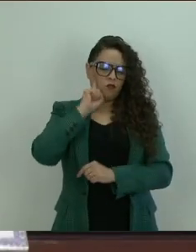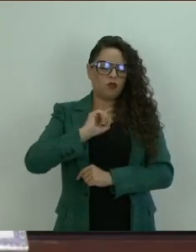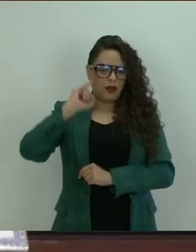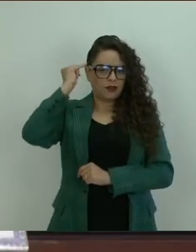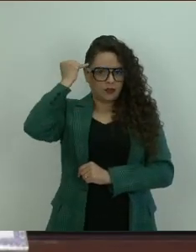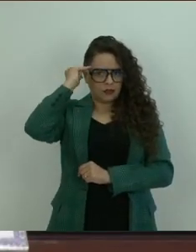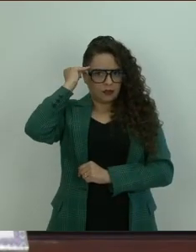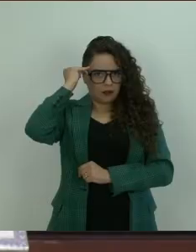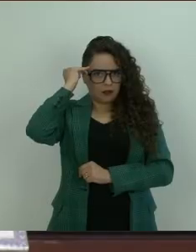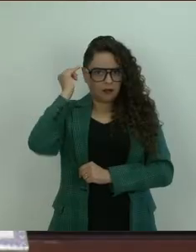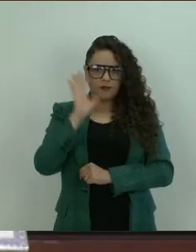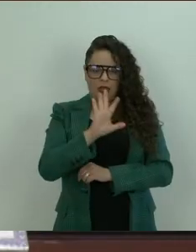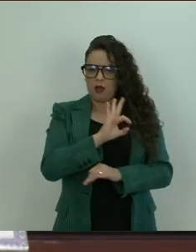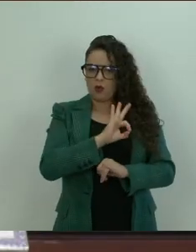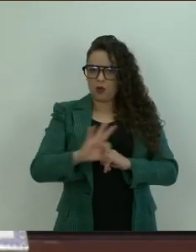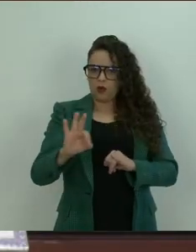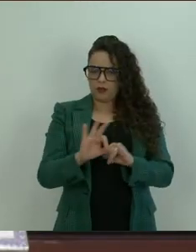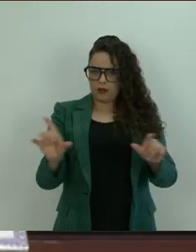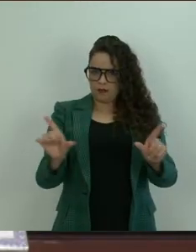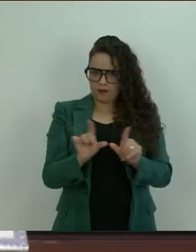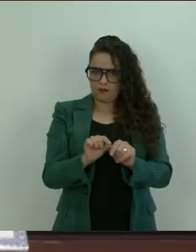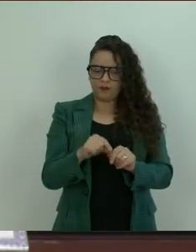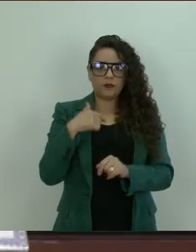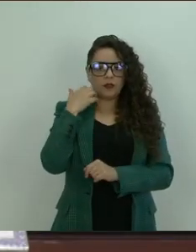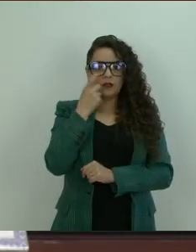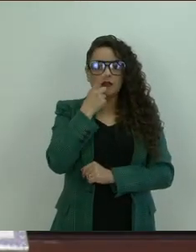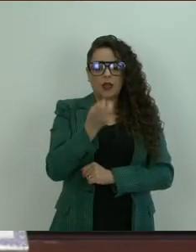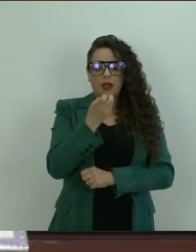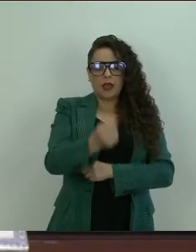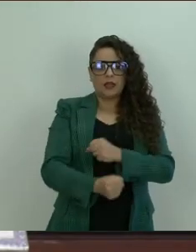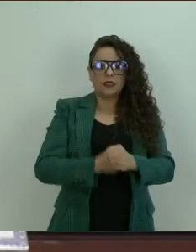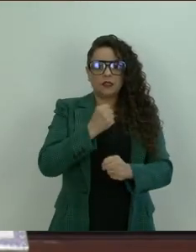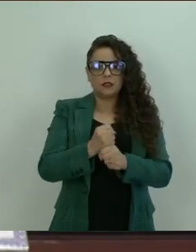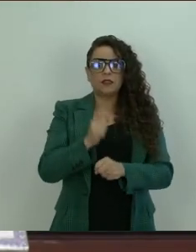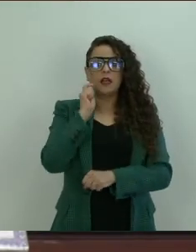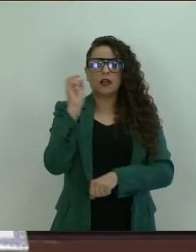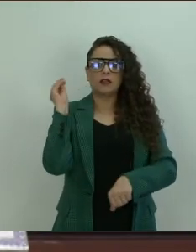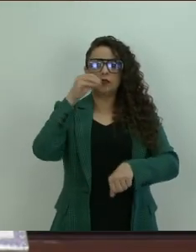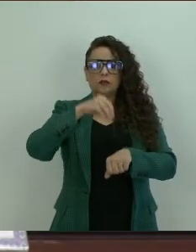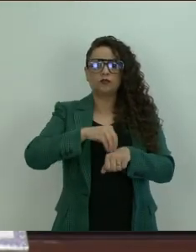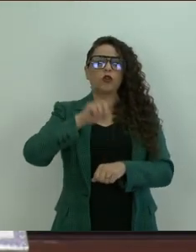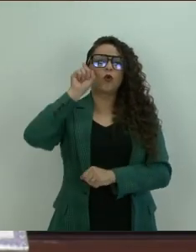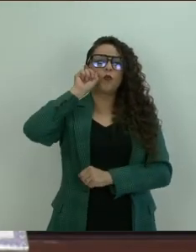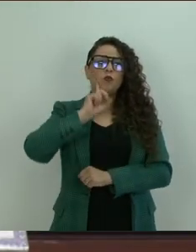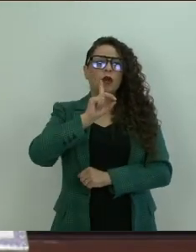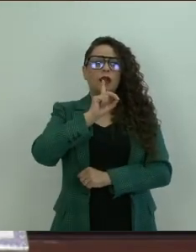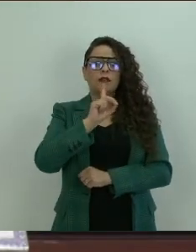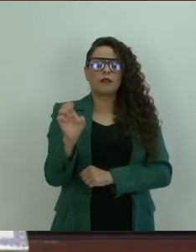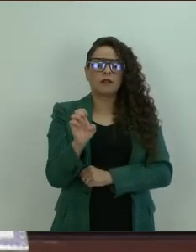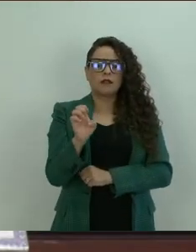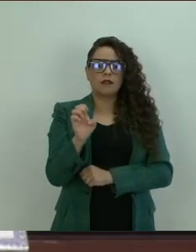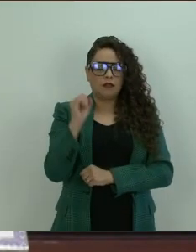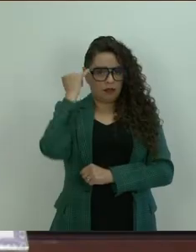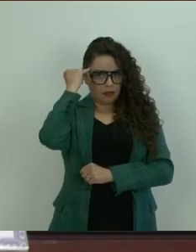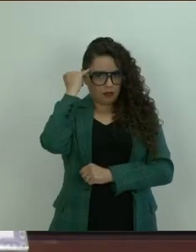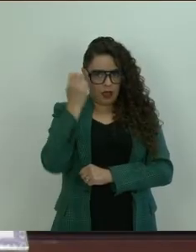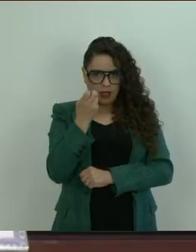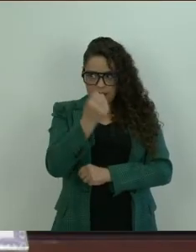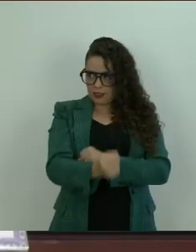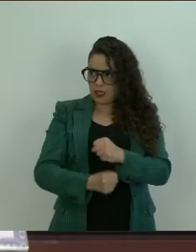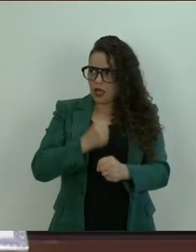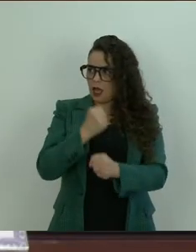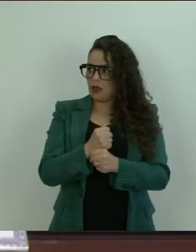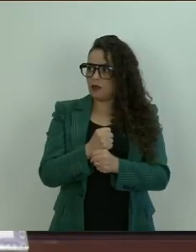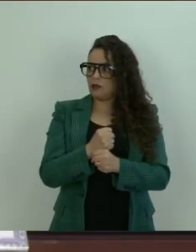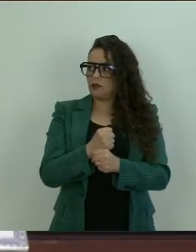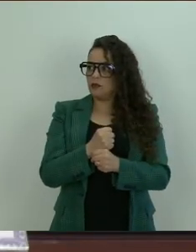concluir, quiero destacar que este año ha sido reconocido como el Año de la Mujer Indígena, lo cual no implica nada más que debe